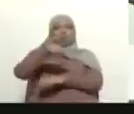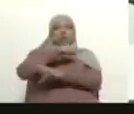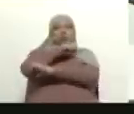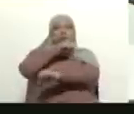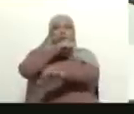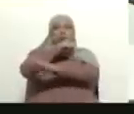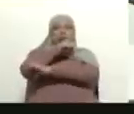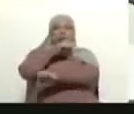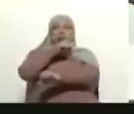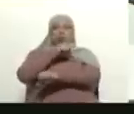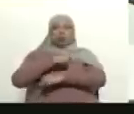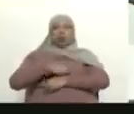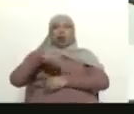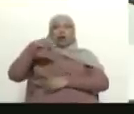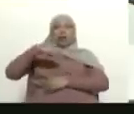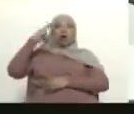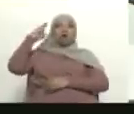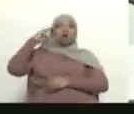Irapa, Estado Sucre.